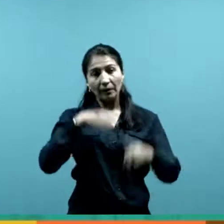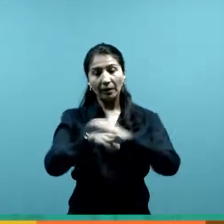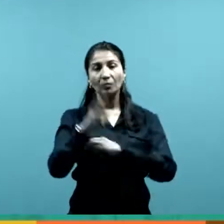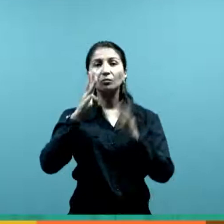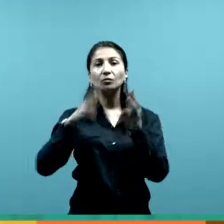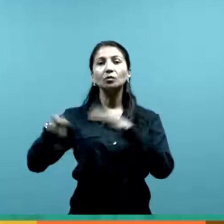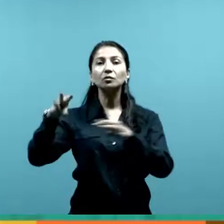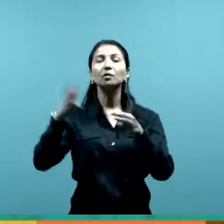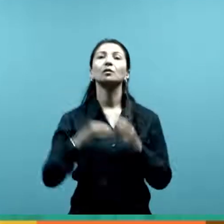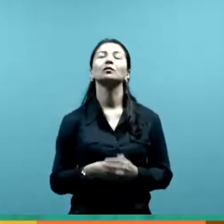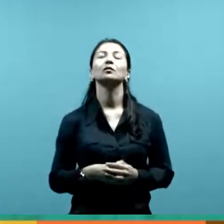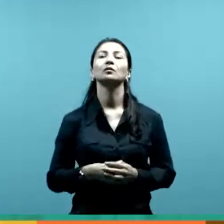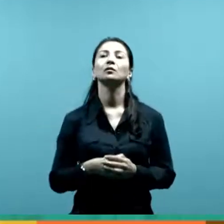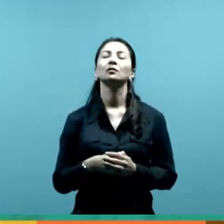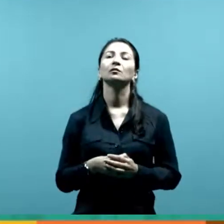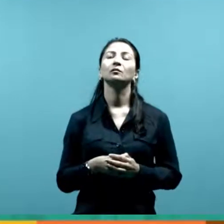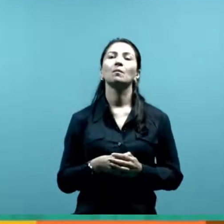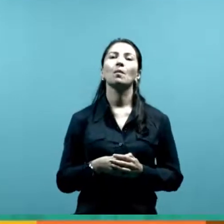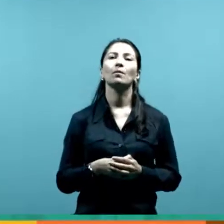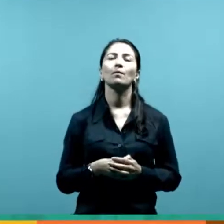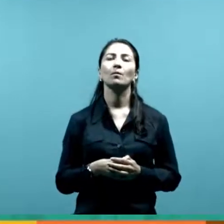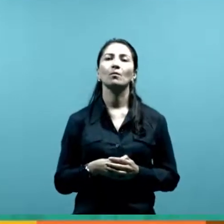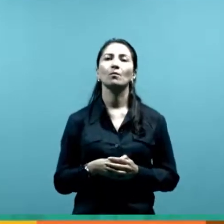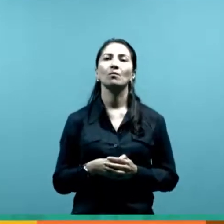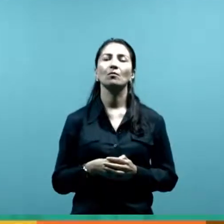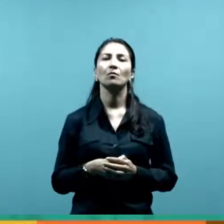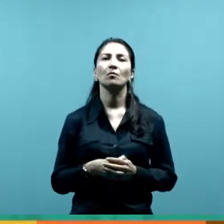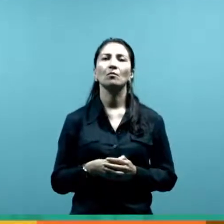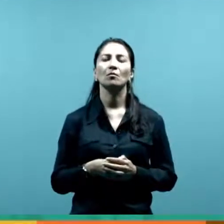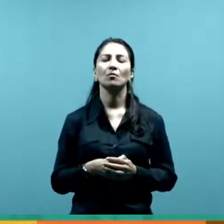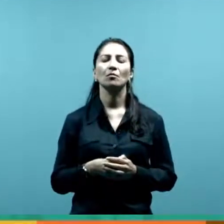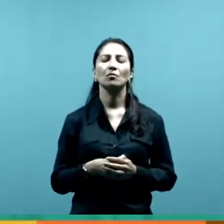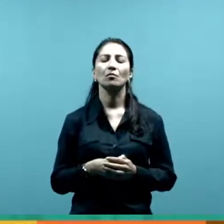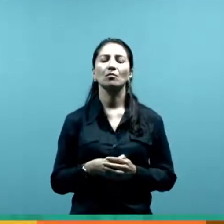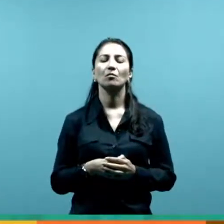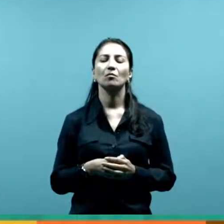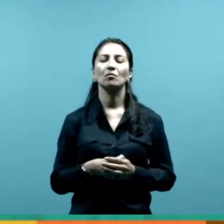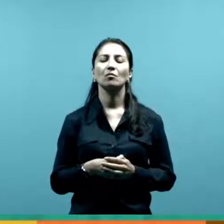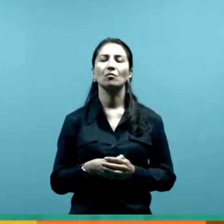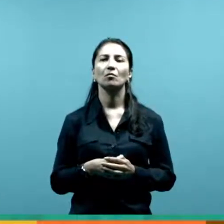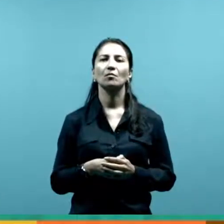now I can't hear the translation, but I think I understand the question.